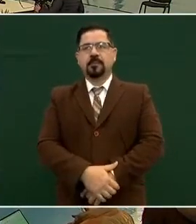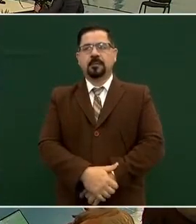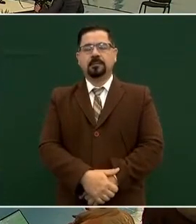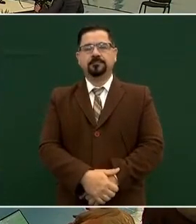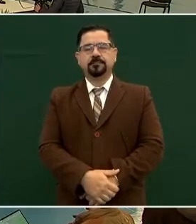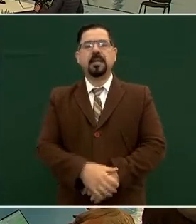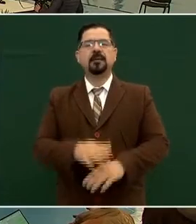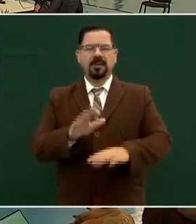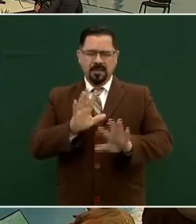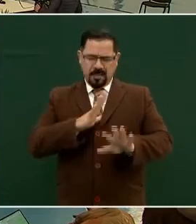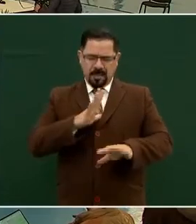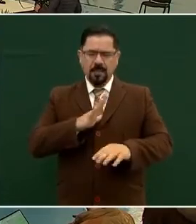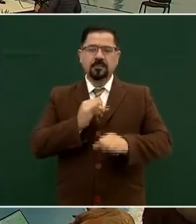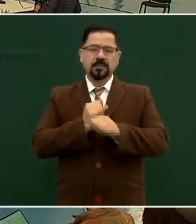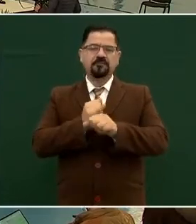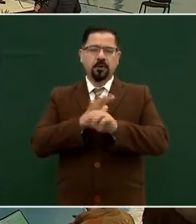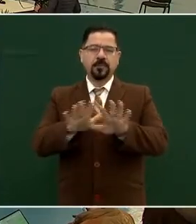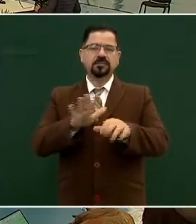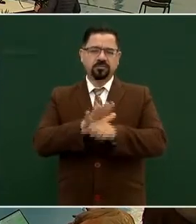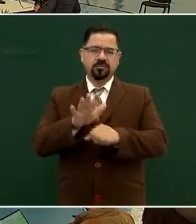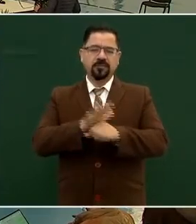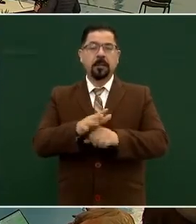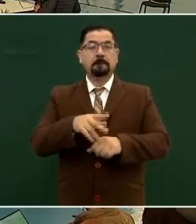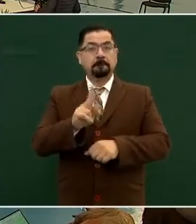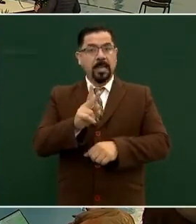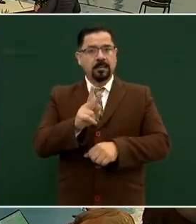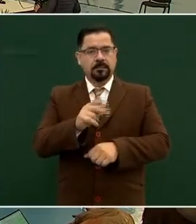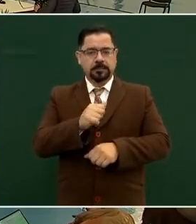Hay más información, pero no podemos